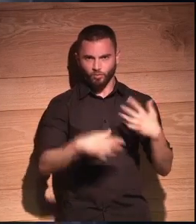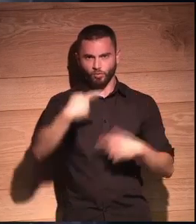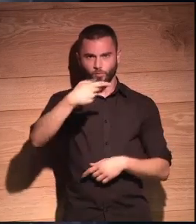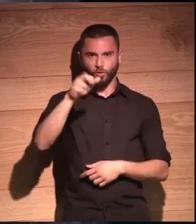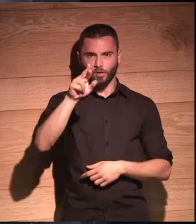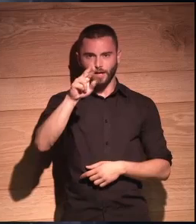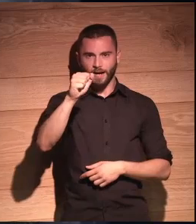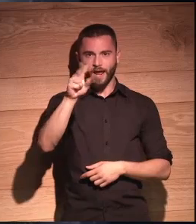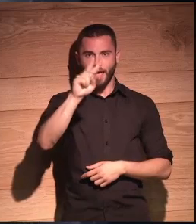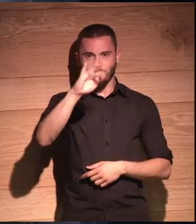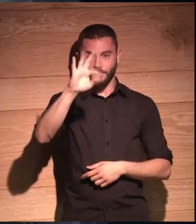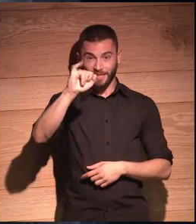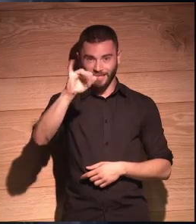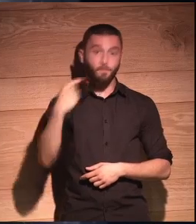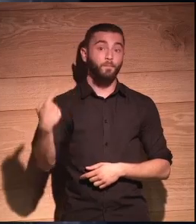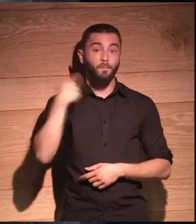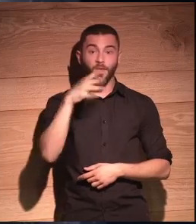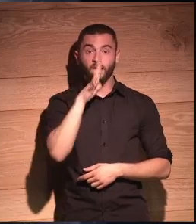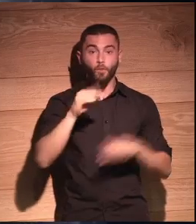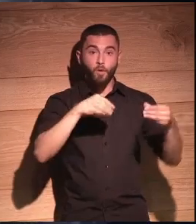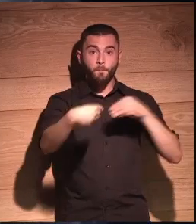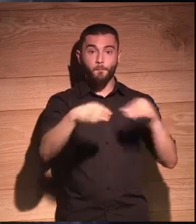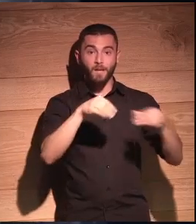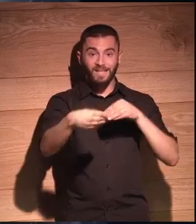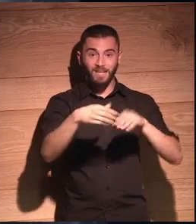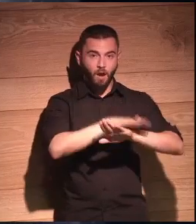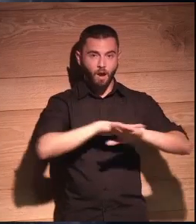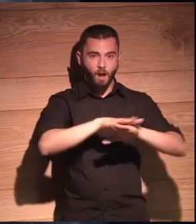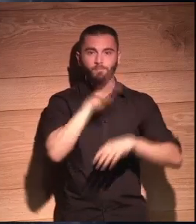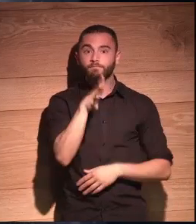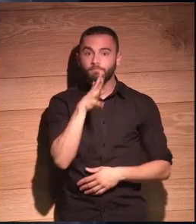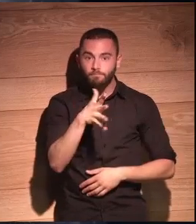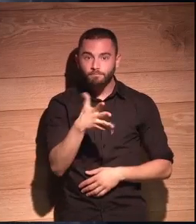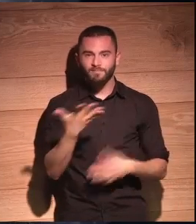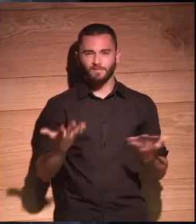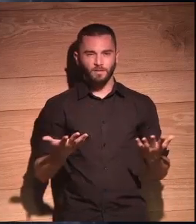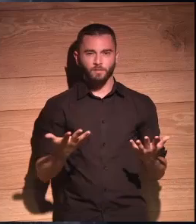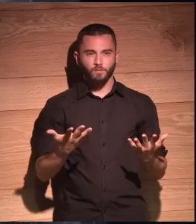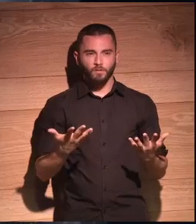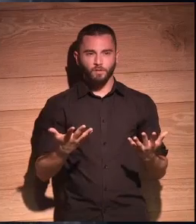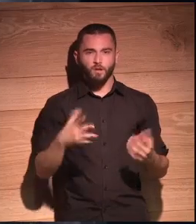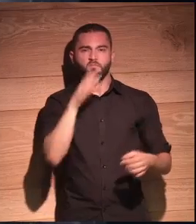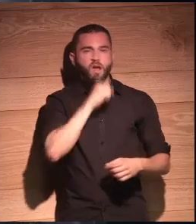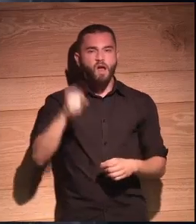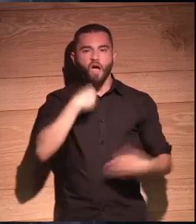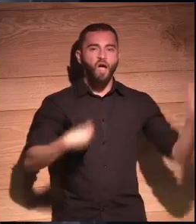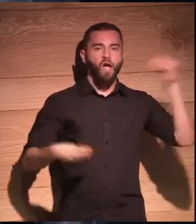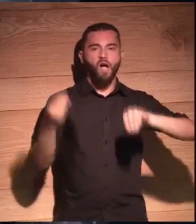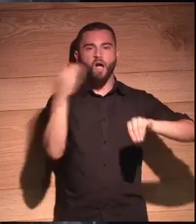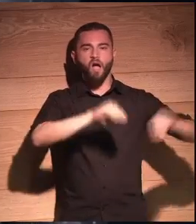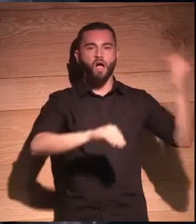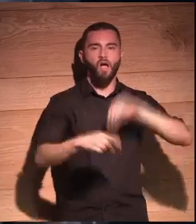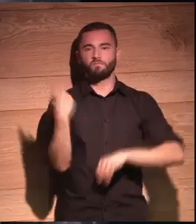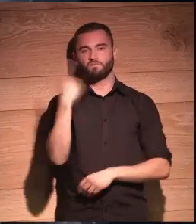¿no? Pierden en que no se dan cuenta que ya el material base es tan alucinante que no tienes que ponerle muchas maravillas, ¿no? No tienes que